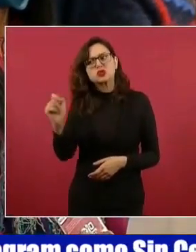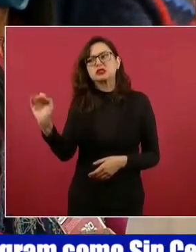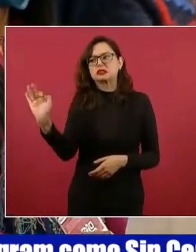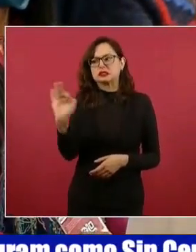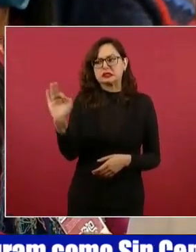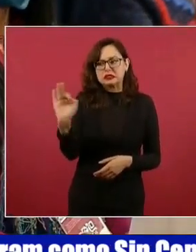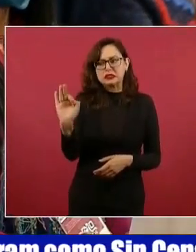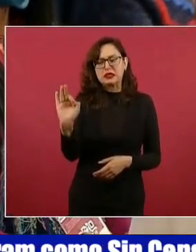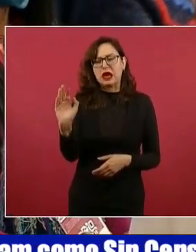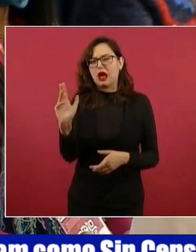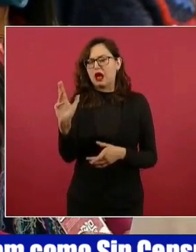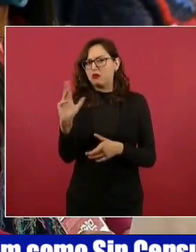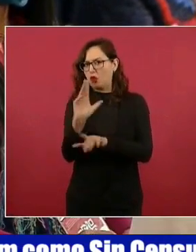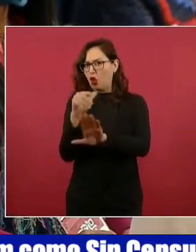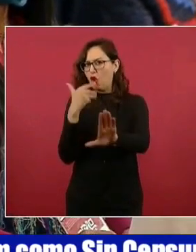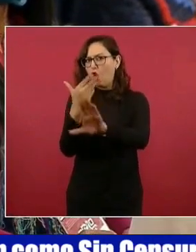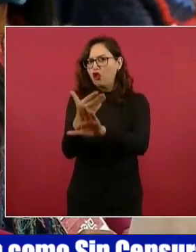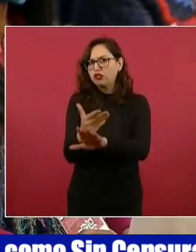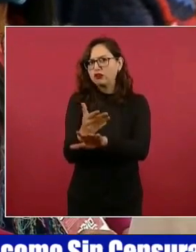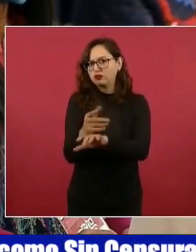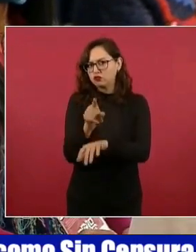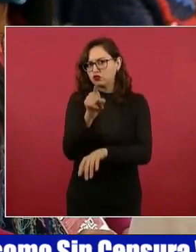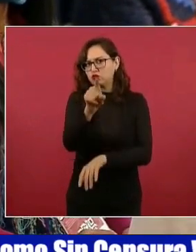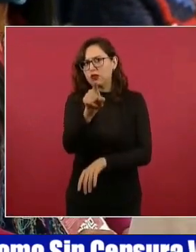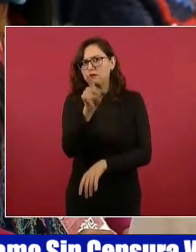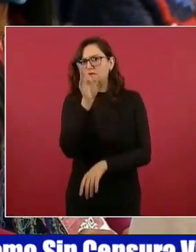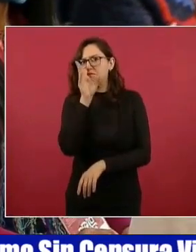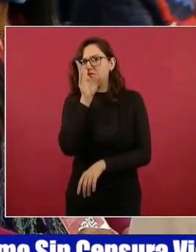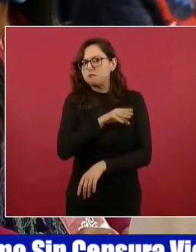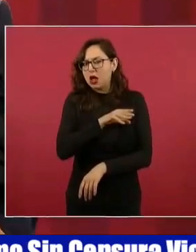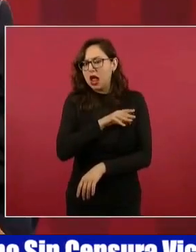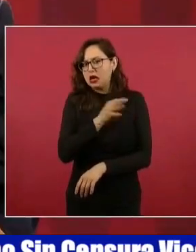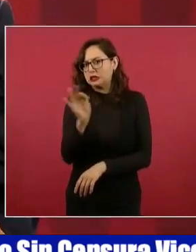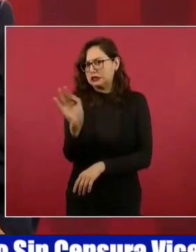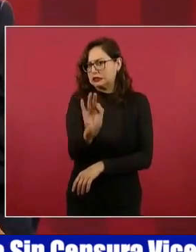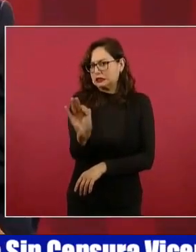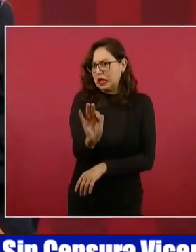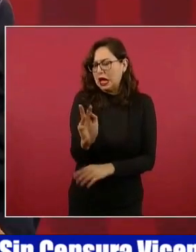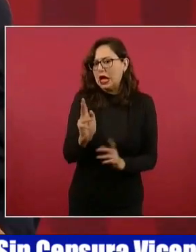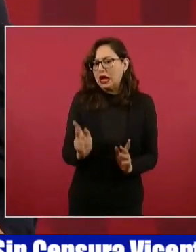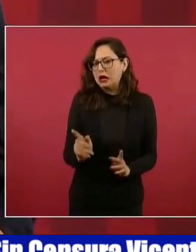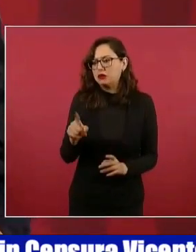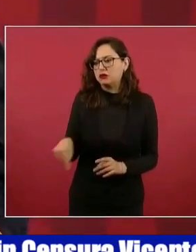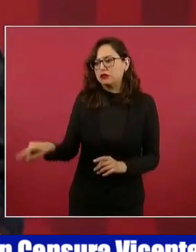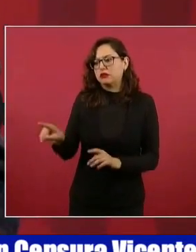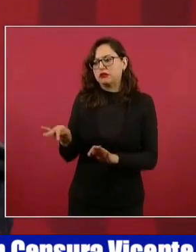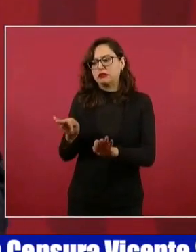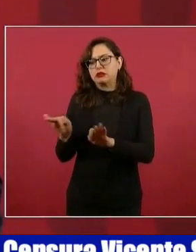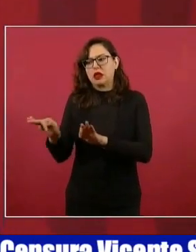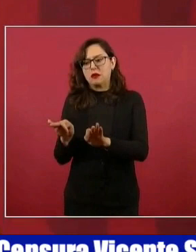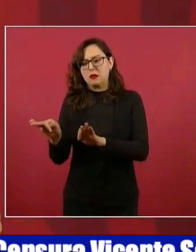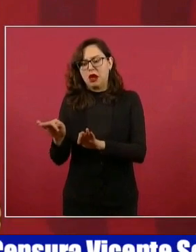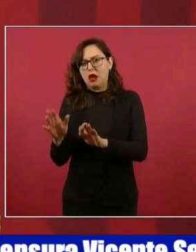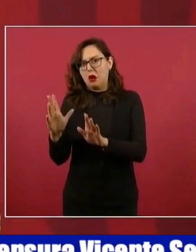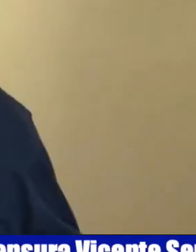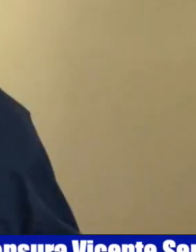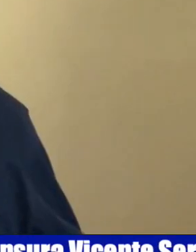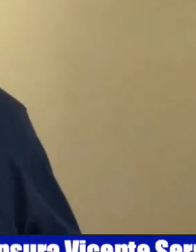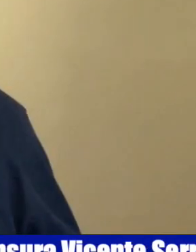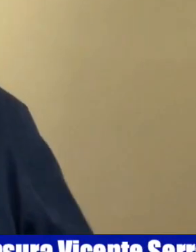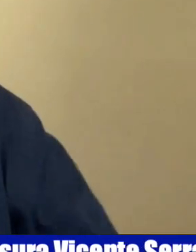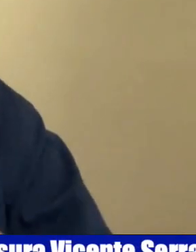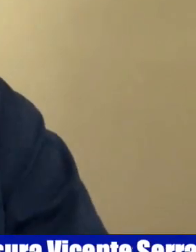que no se haya enterado que han servido de voceros de los intereses que hoy son damnificados de la